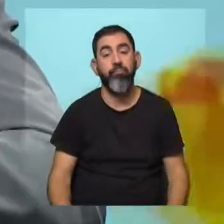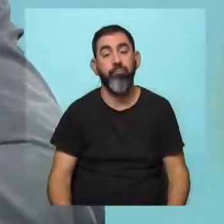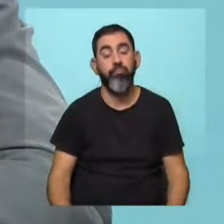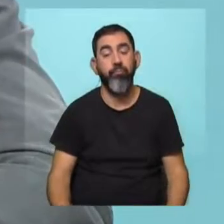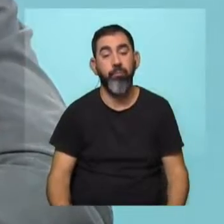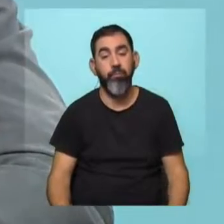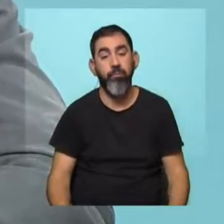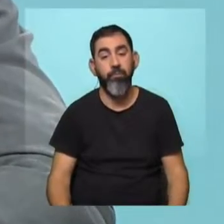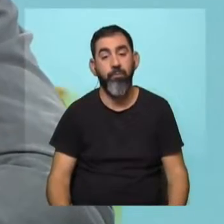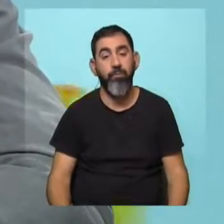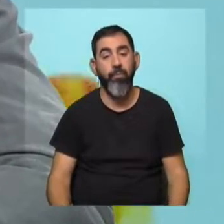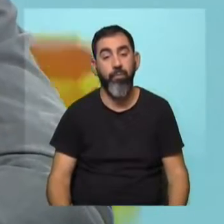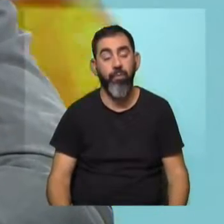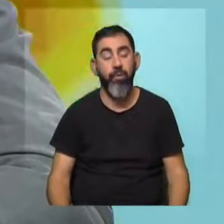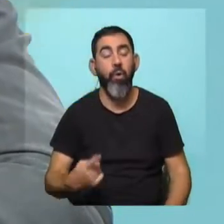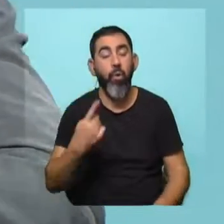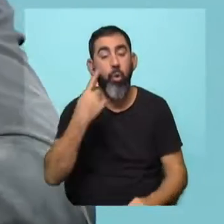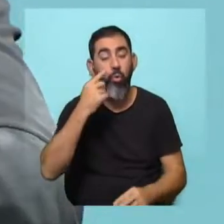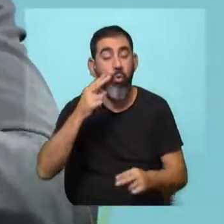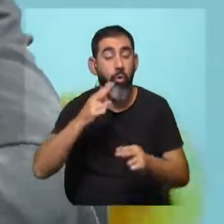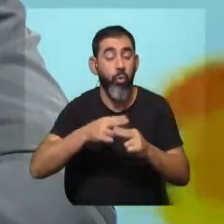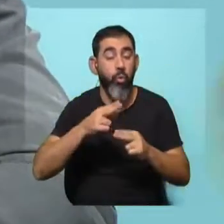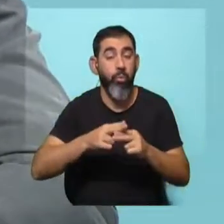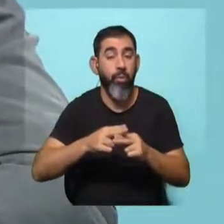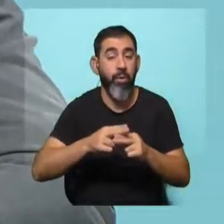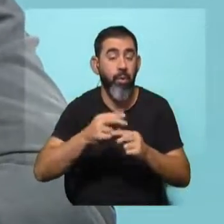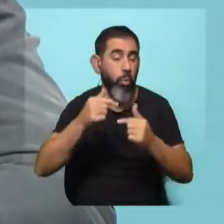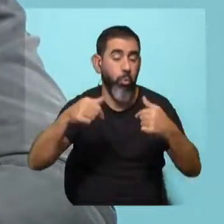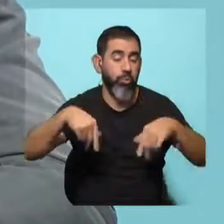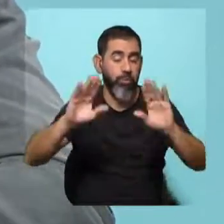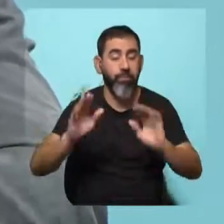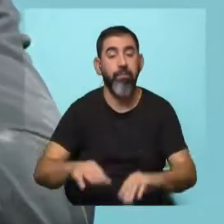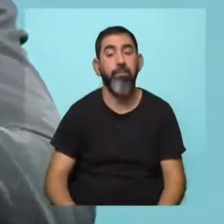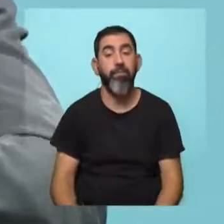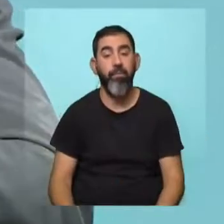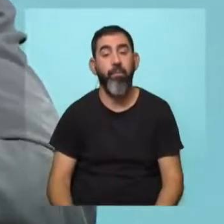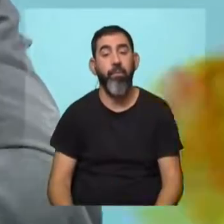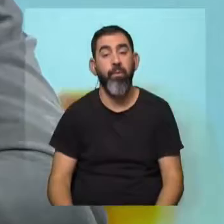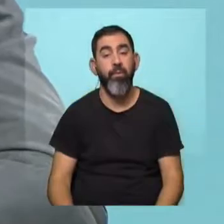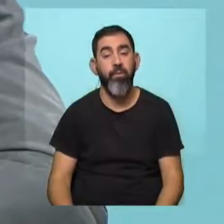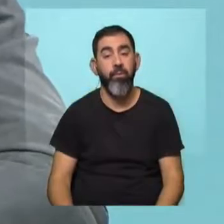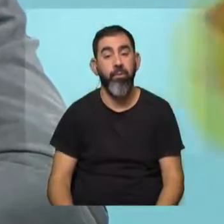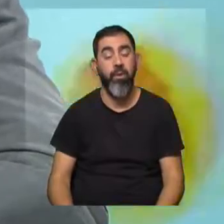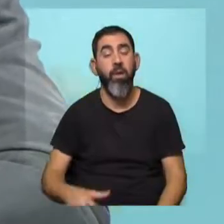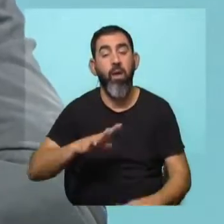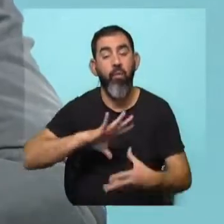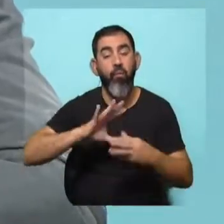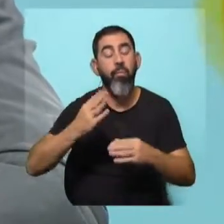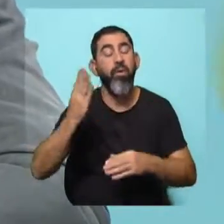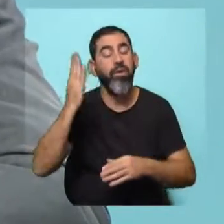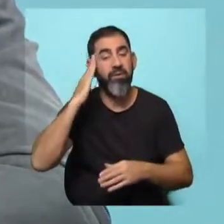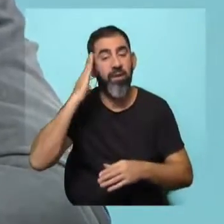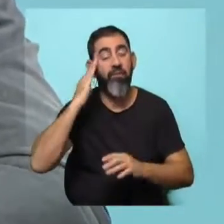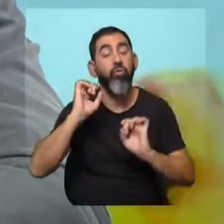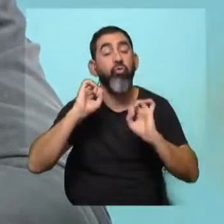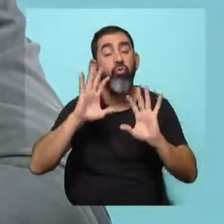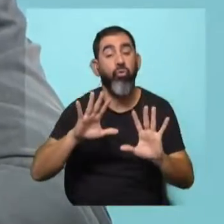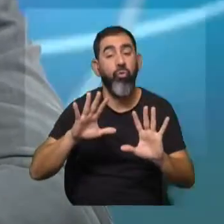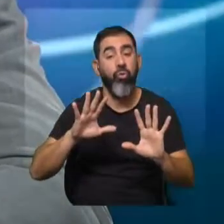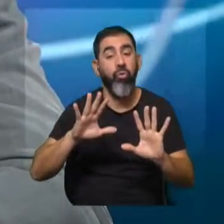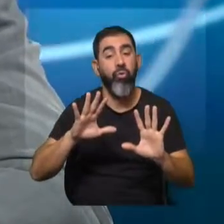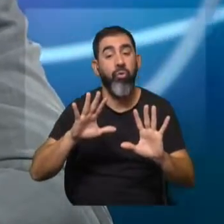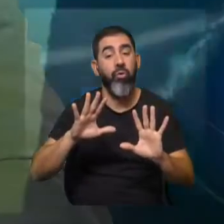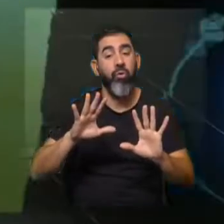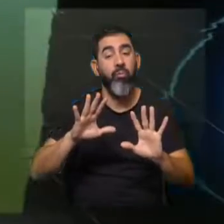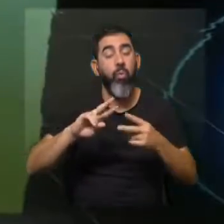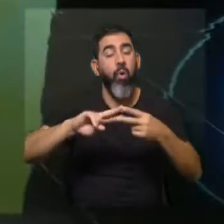bueno, se conoce con el nombre del elemento que sea, ¿no? O sea que hay una manera de identificarlo simplemente a través de... ¿Vendría a